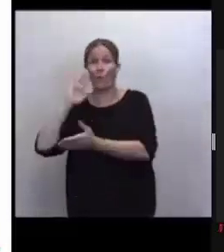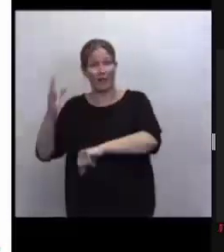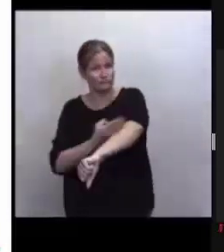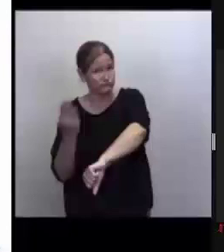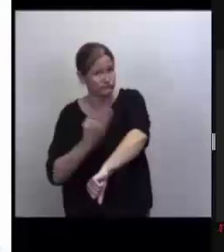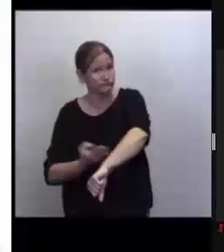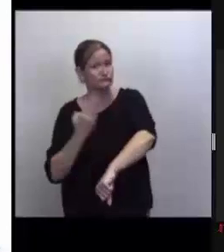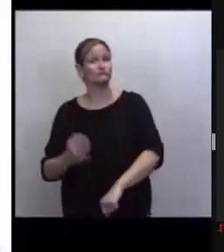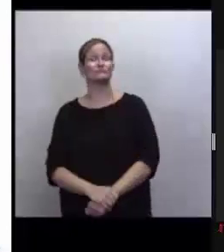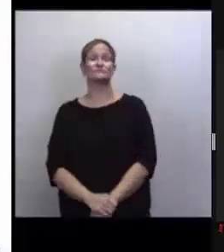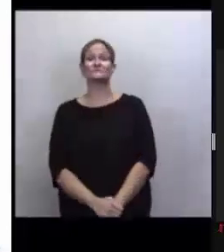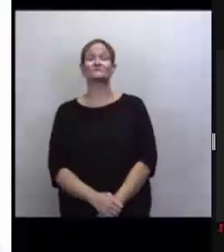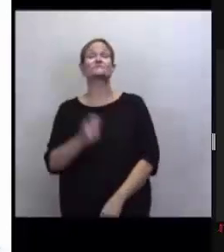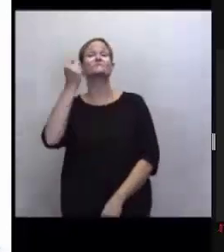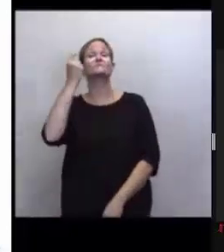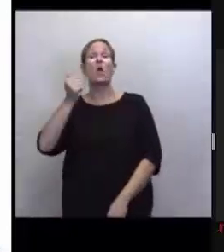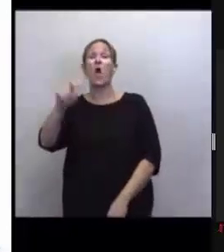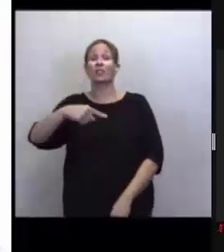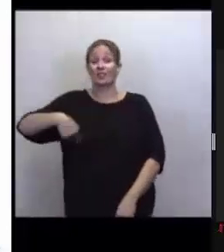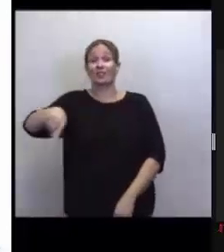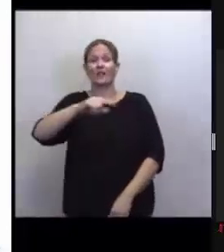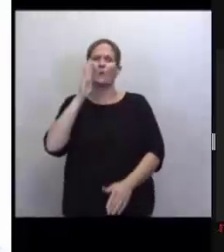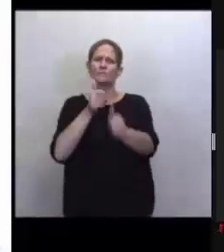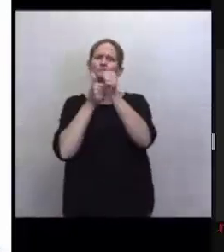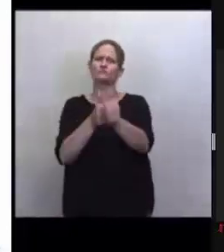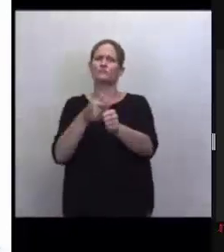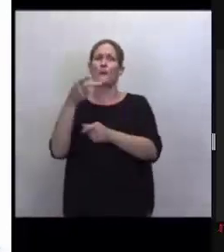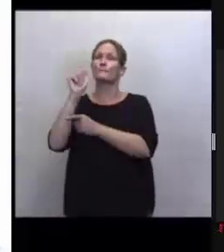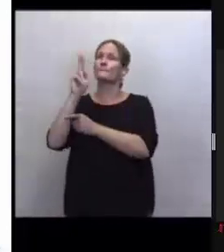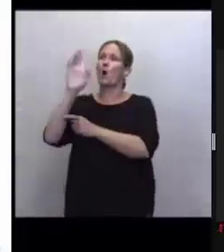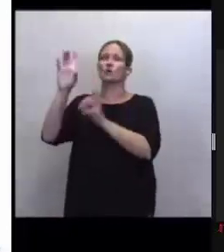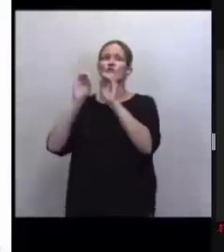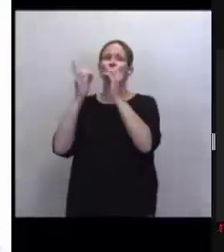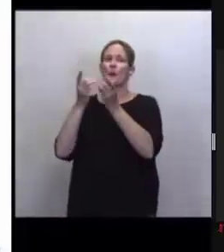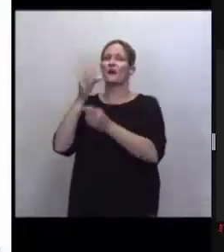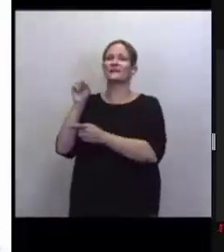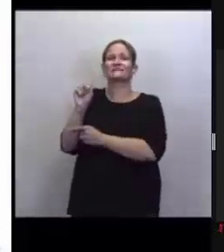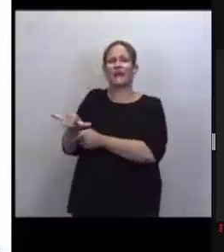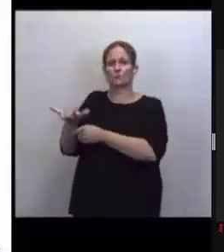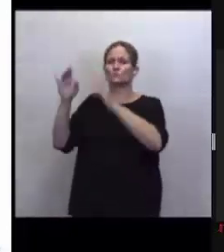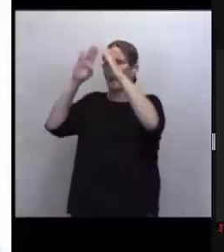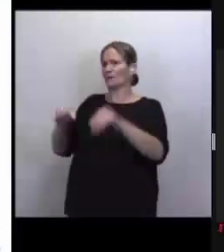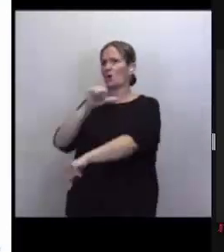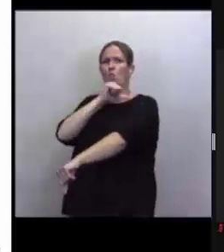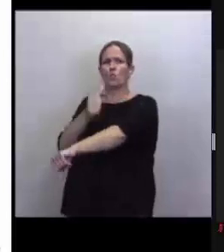estacionamiento. Estas mejoras se desarrollaron en coordinación con la ciudad y